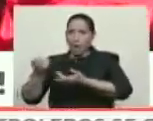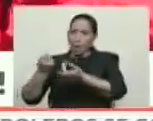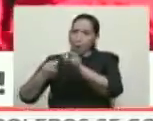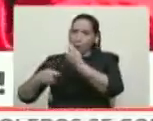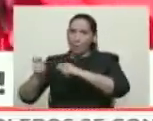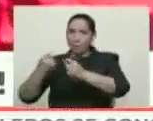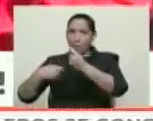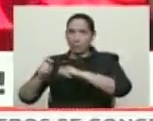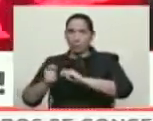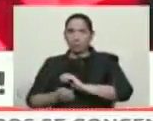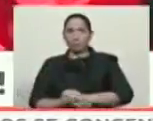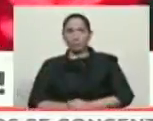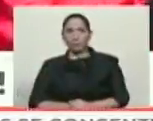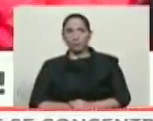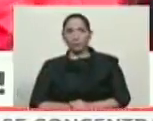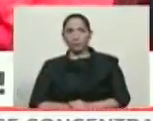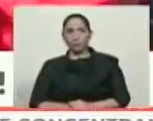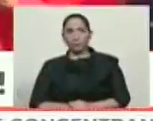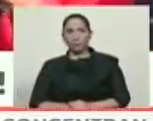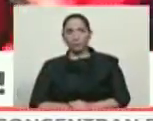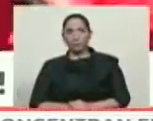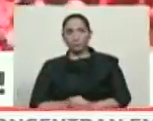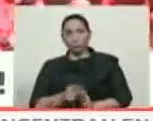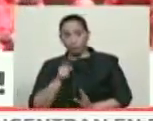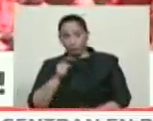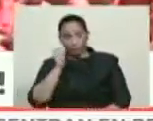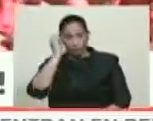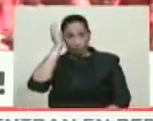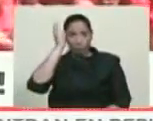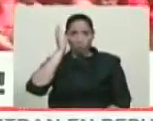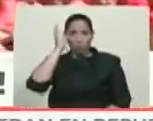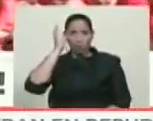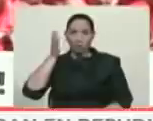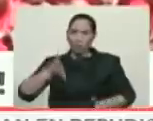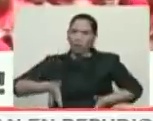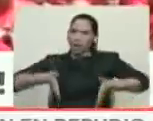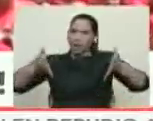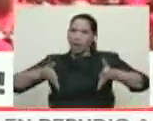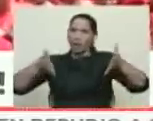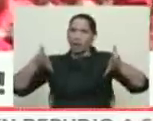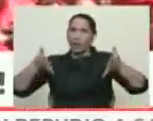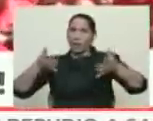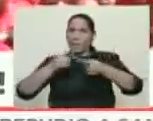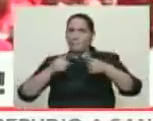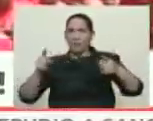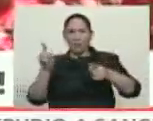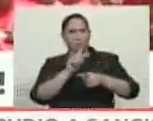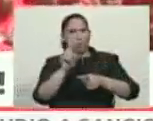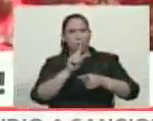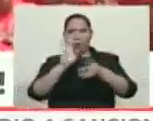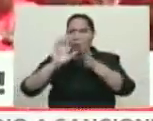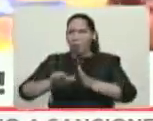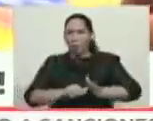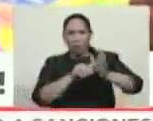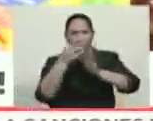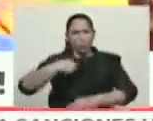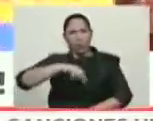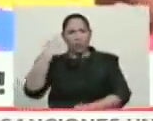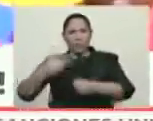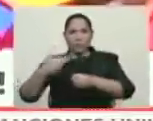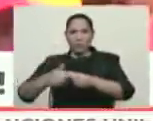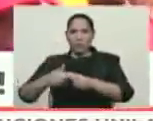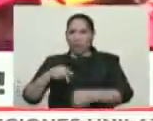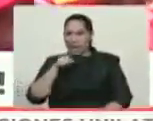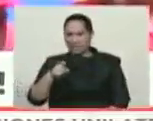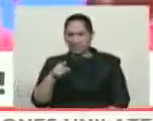comerciales. En un concepto, ganar, ganar. Pero no así, robándose nuestro petróleo, no. Así no